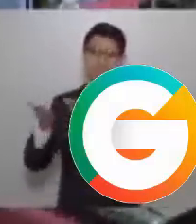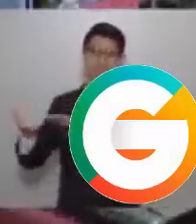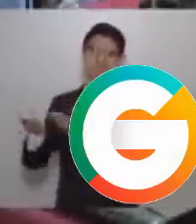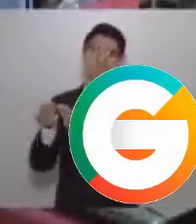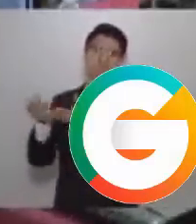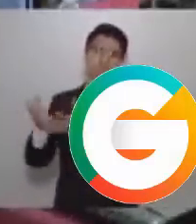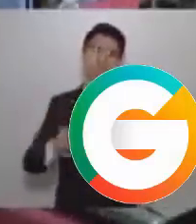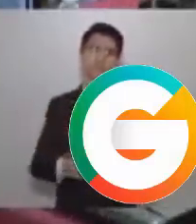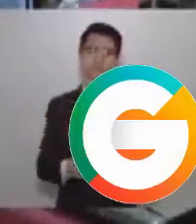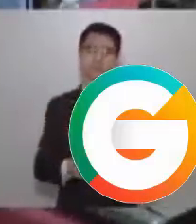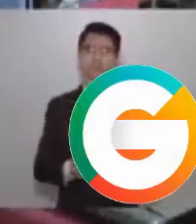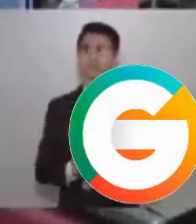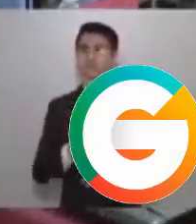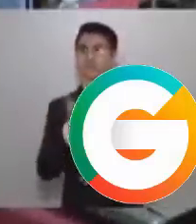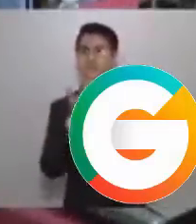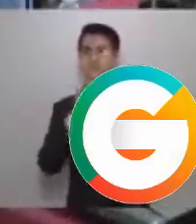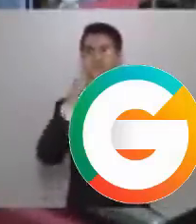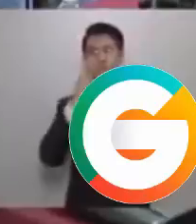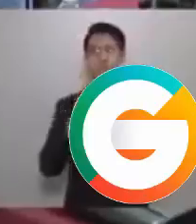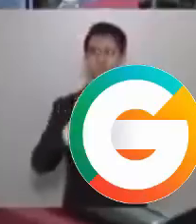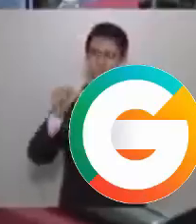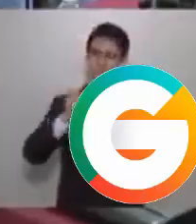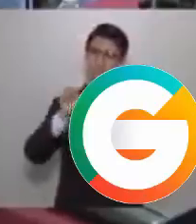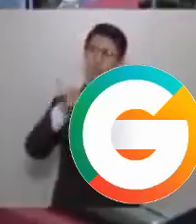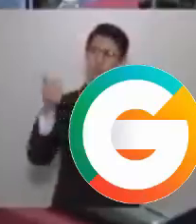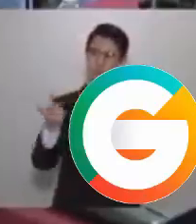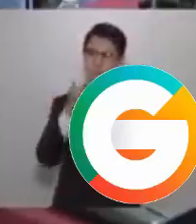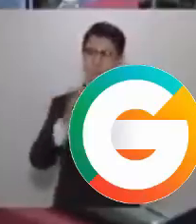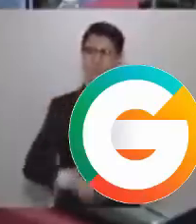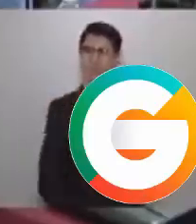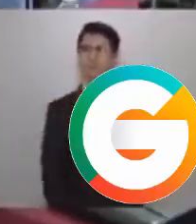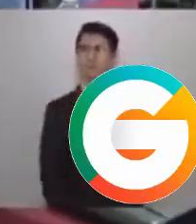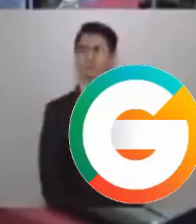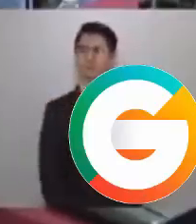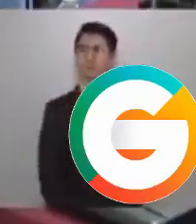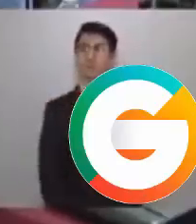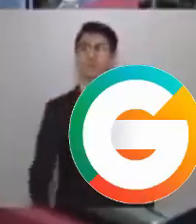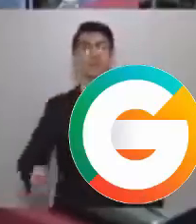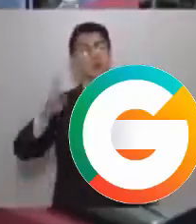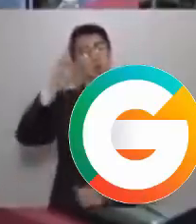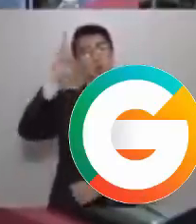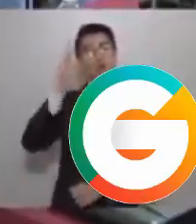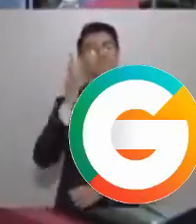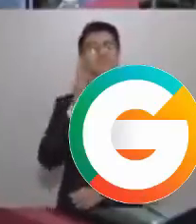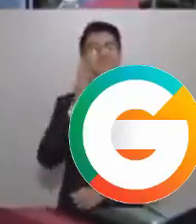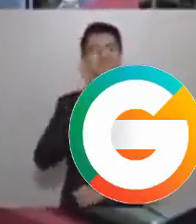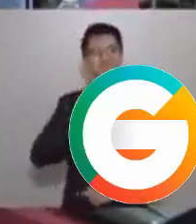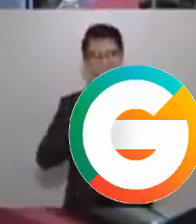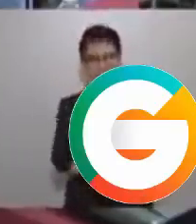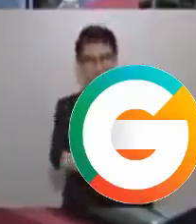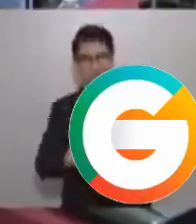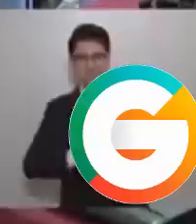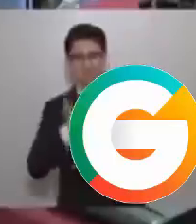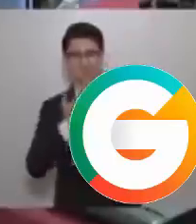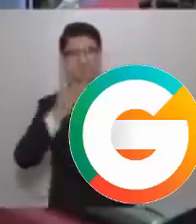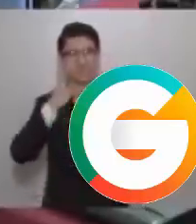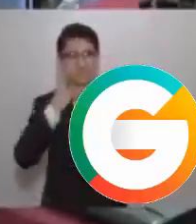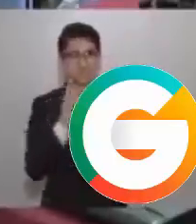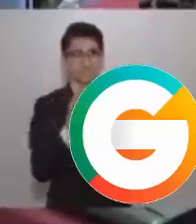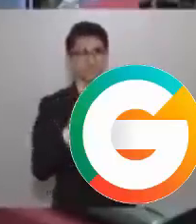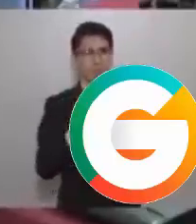Buenas tardes. Preguntarle primero, por lo que entiendo, están investigando el hecho como un hecho fortuito que no